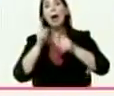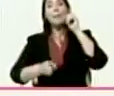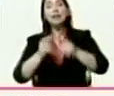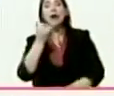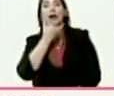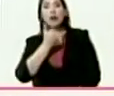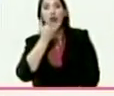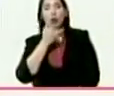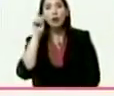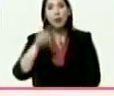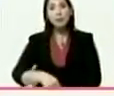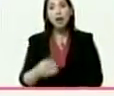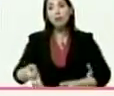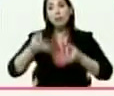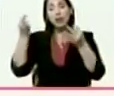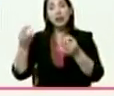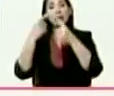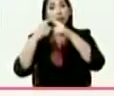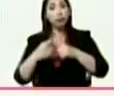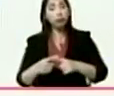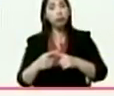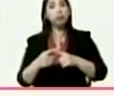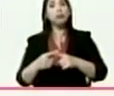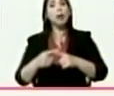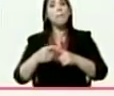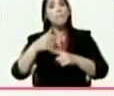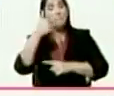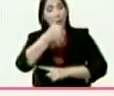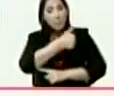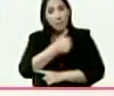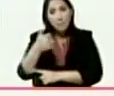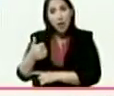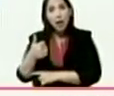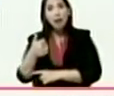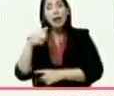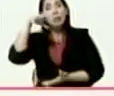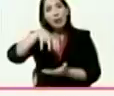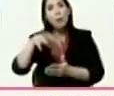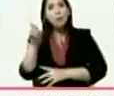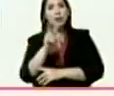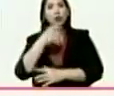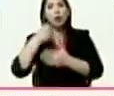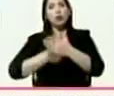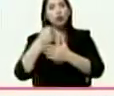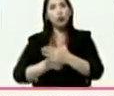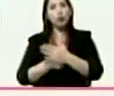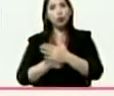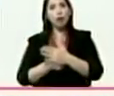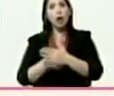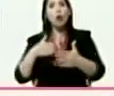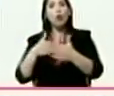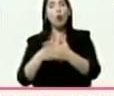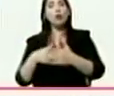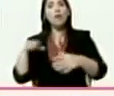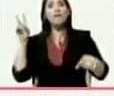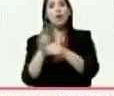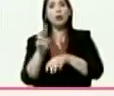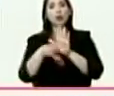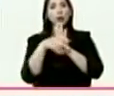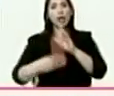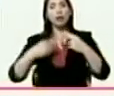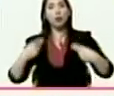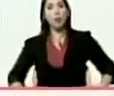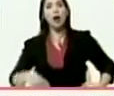se presenten los aciertos del Estado venezolano en su lucha sin cuartel contra las violaciones de derechos humanos, por la